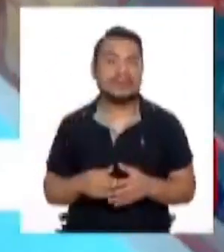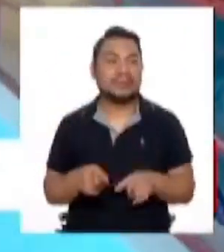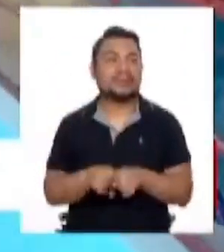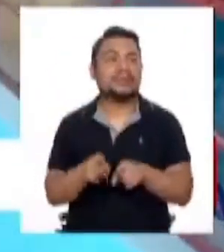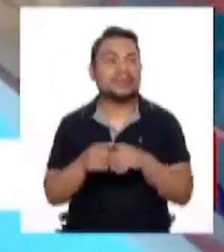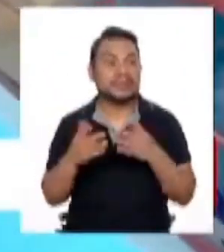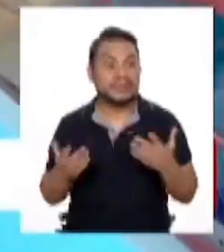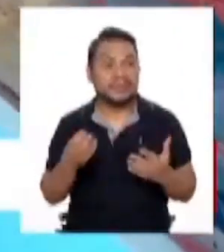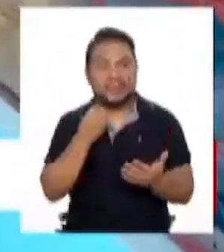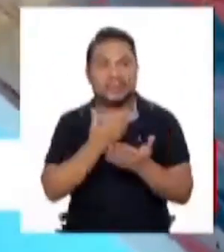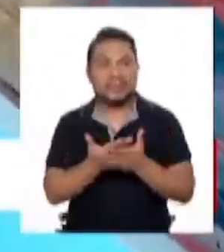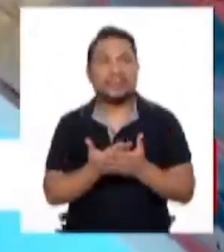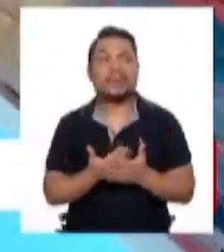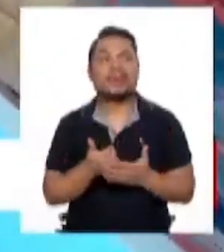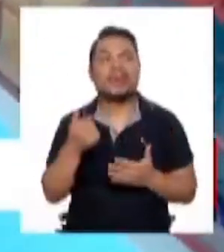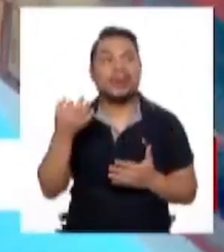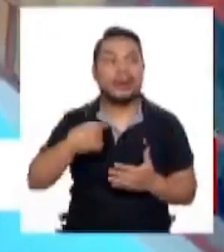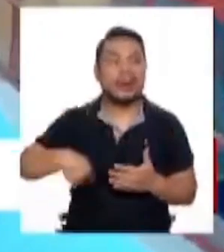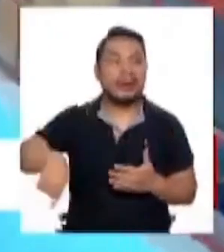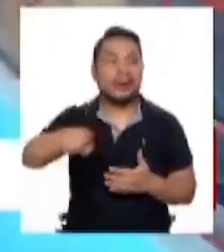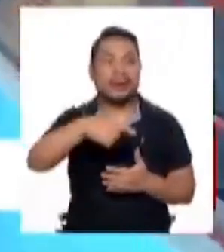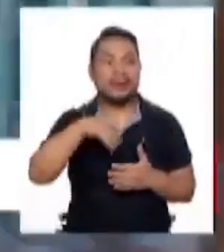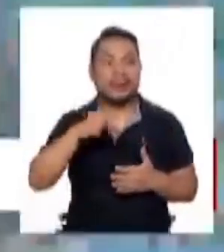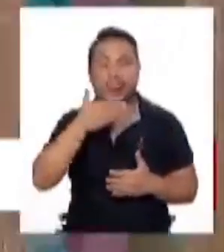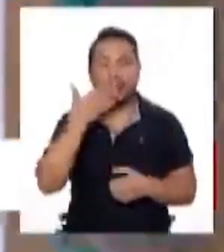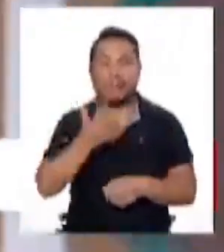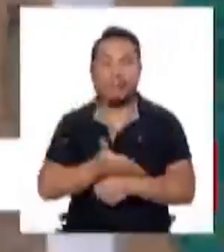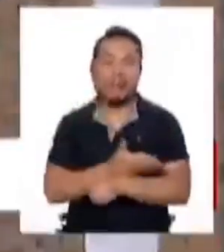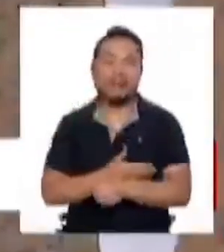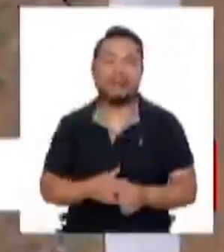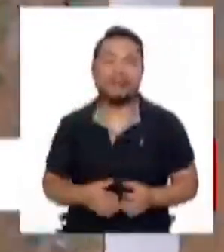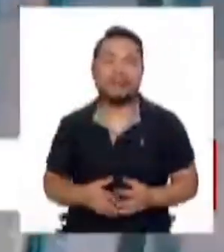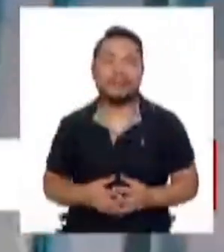inclusive en algunas caridades, para que todo esto mejore.